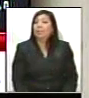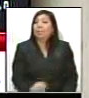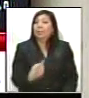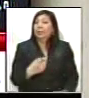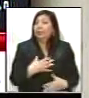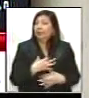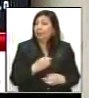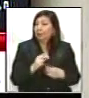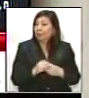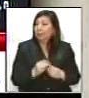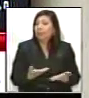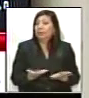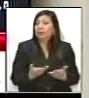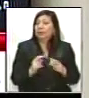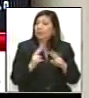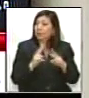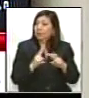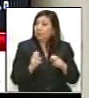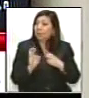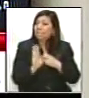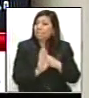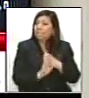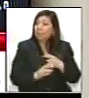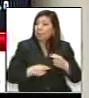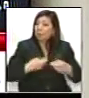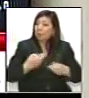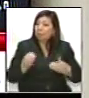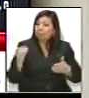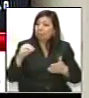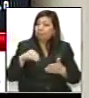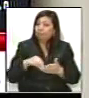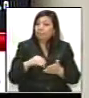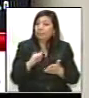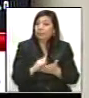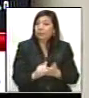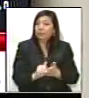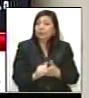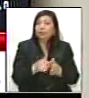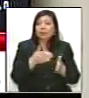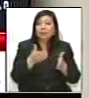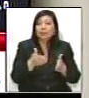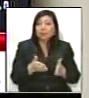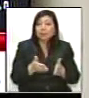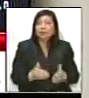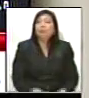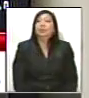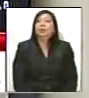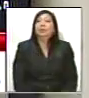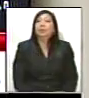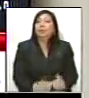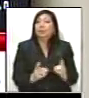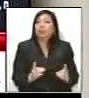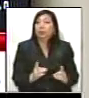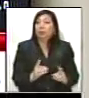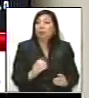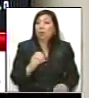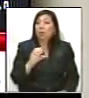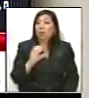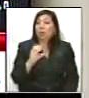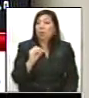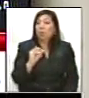el registro de investigación protección promoción y puesta en valor del cementerio paleontológico ubicado en los distritos de ocucaje